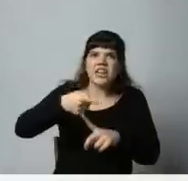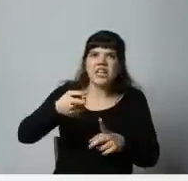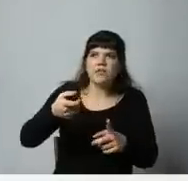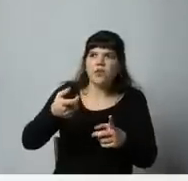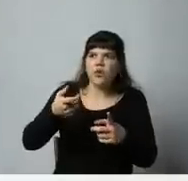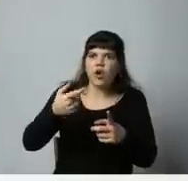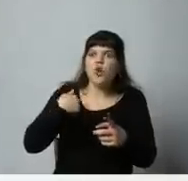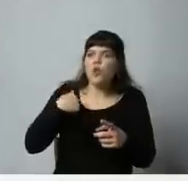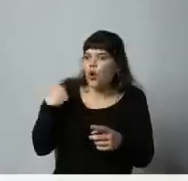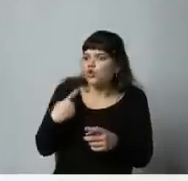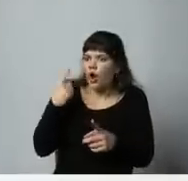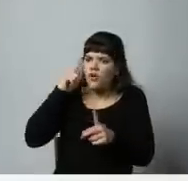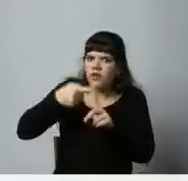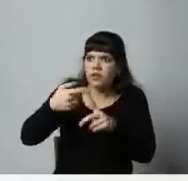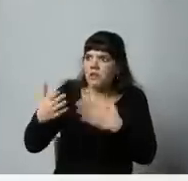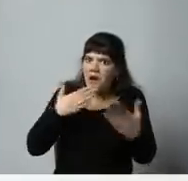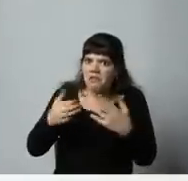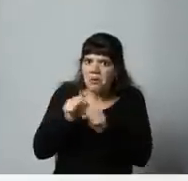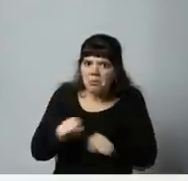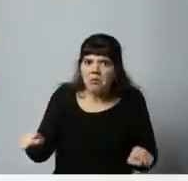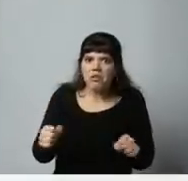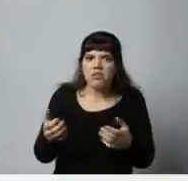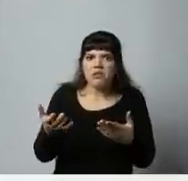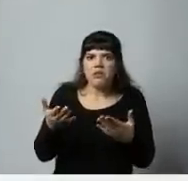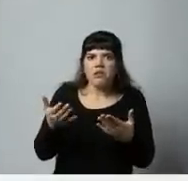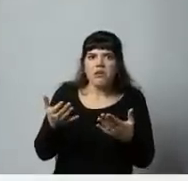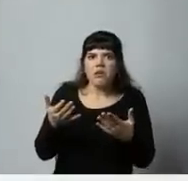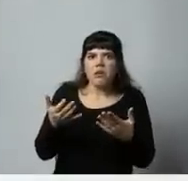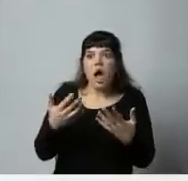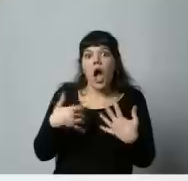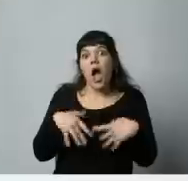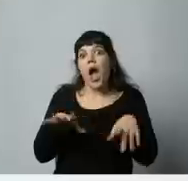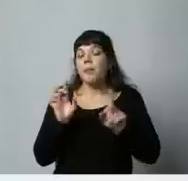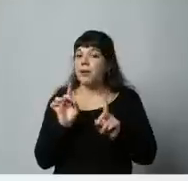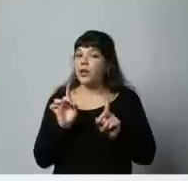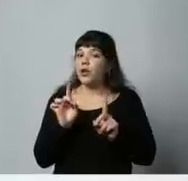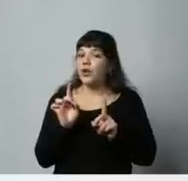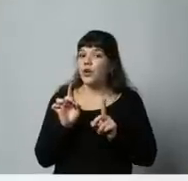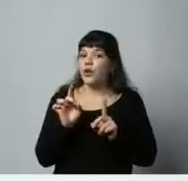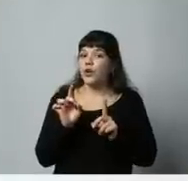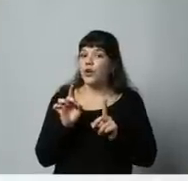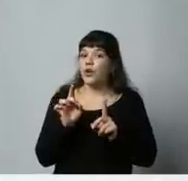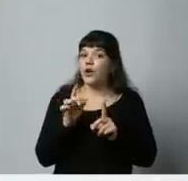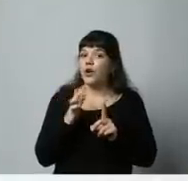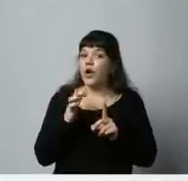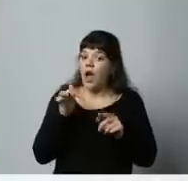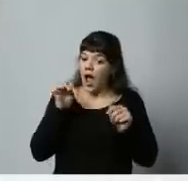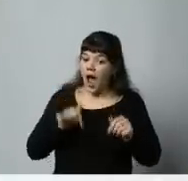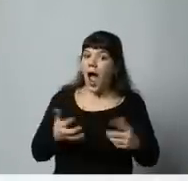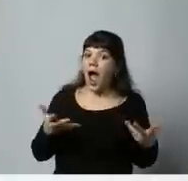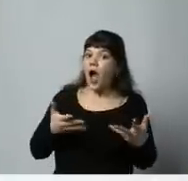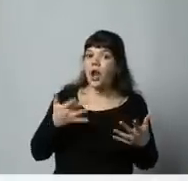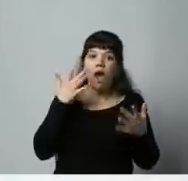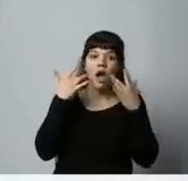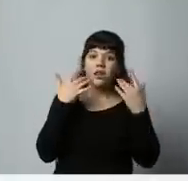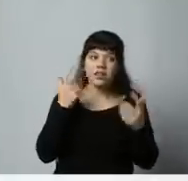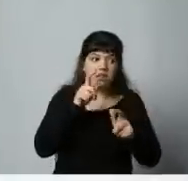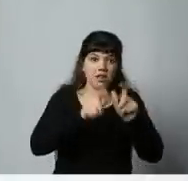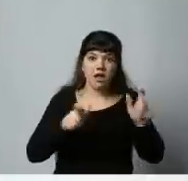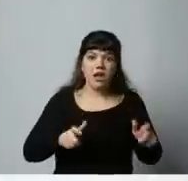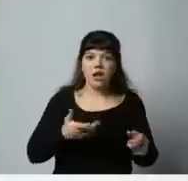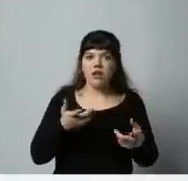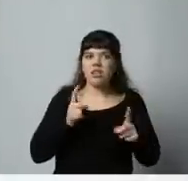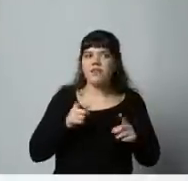dialogar poder distender esto ahora Eso sí ya qui más el artista tiene que estar en otro lugar